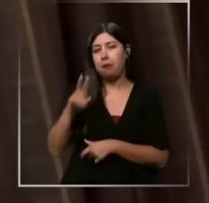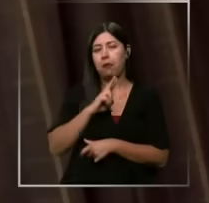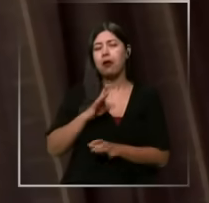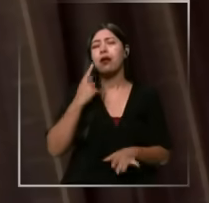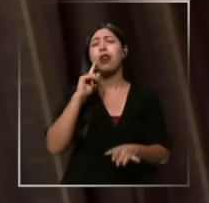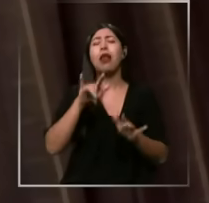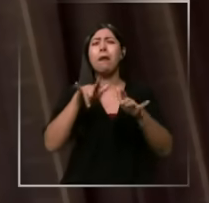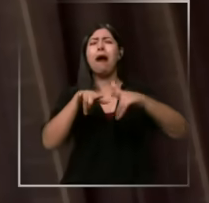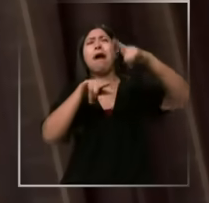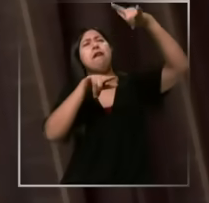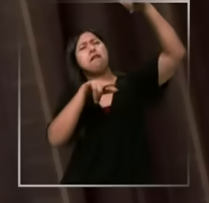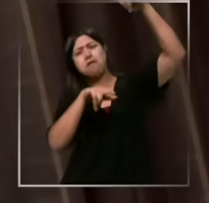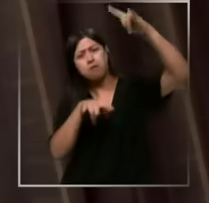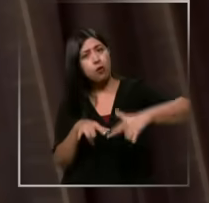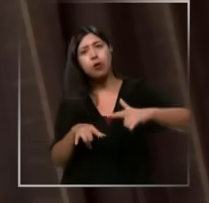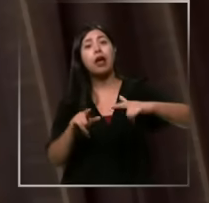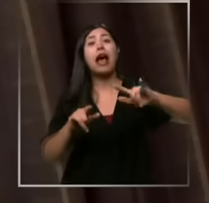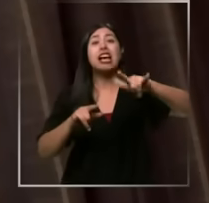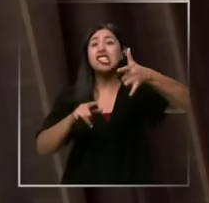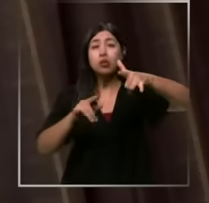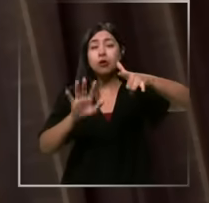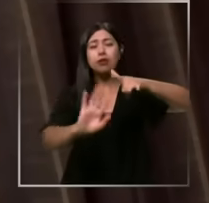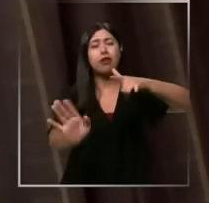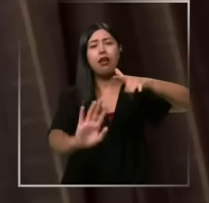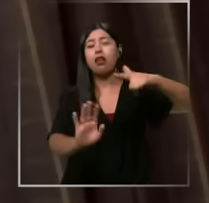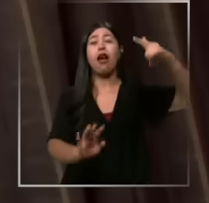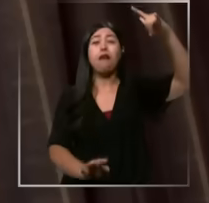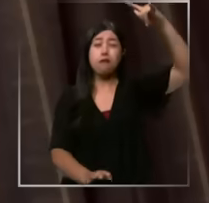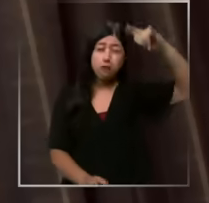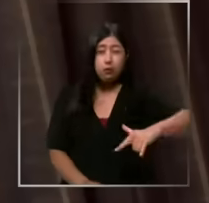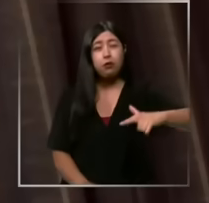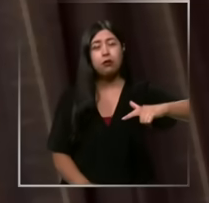avión baja, pero sin turbulencia, sin nada, y se baja así.